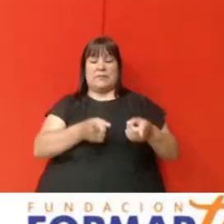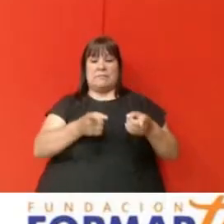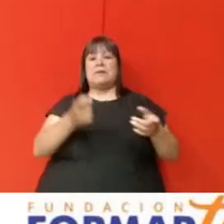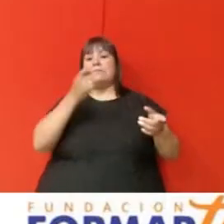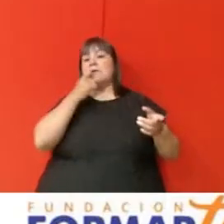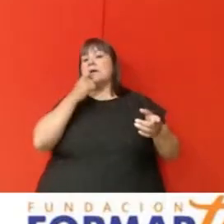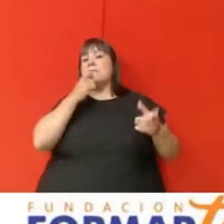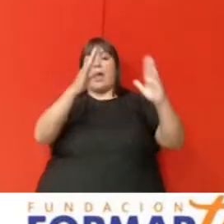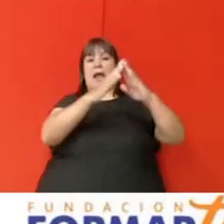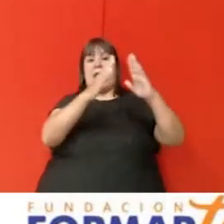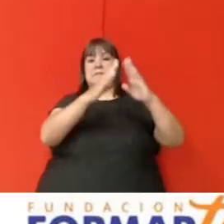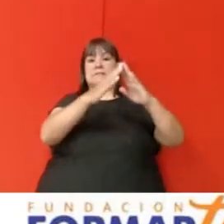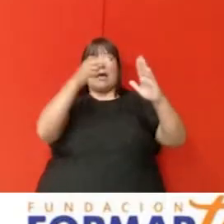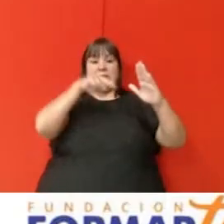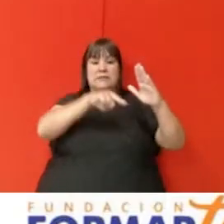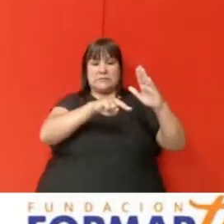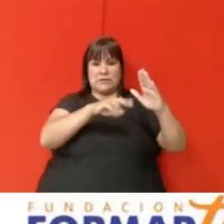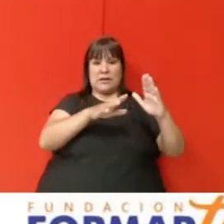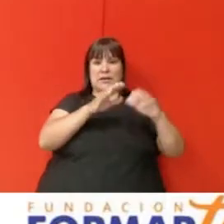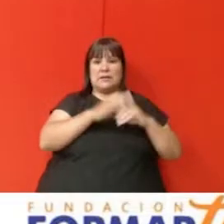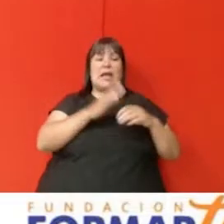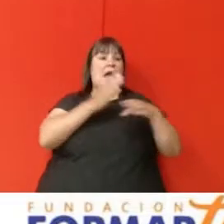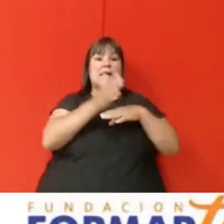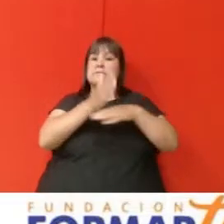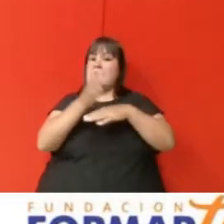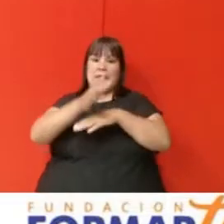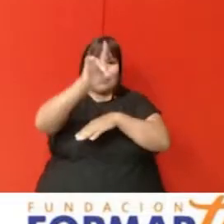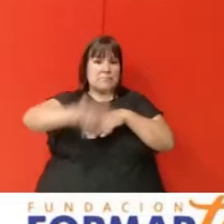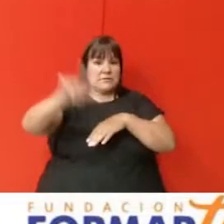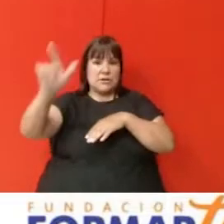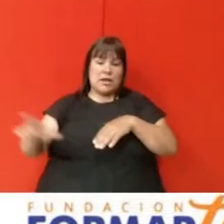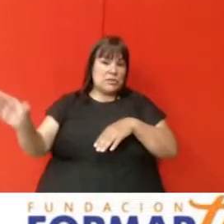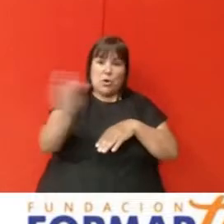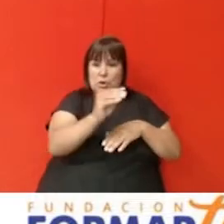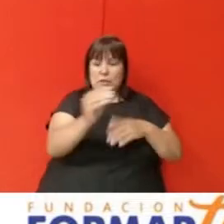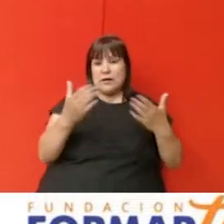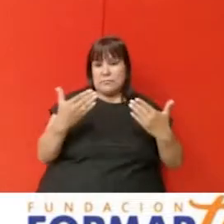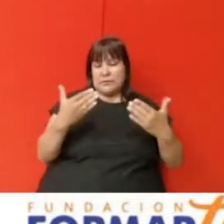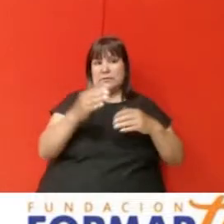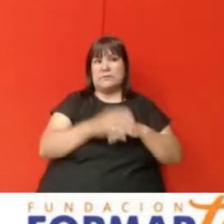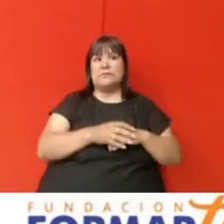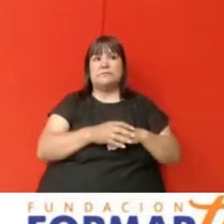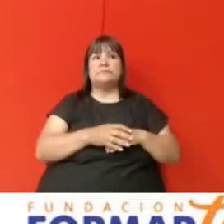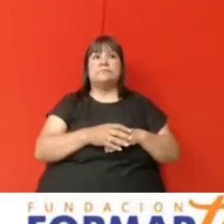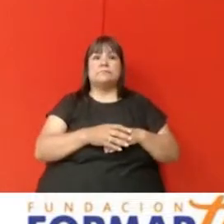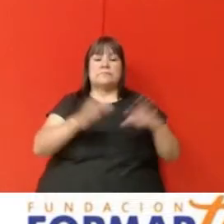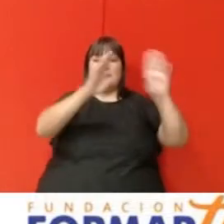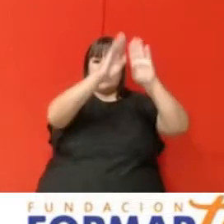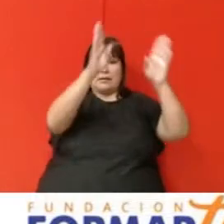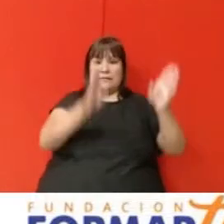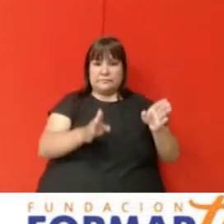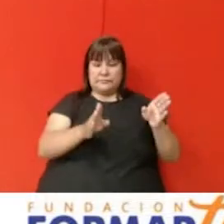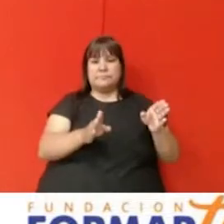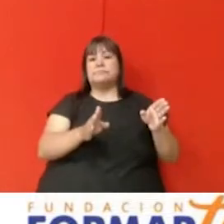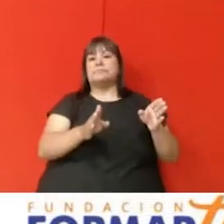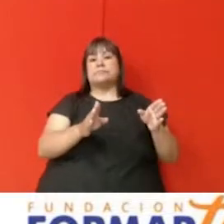que, primero, sea equitativo, un acceso equitativo. nuestro sistema sanitario en